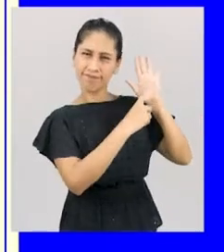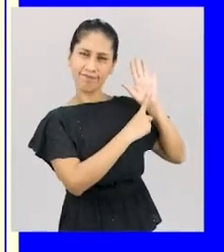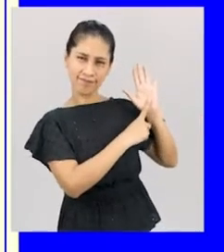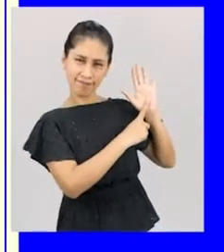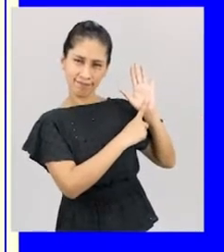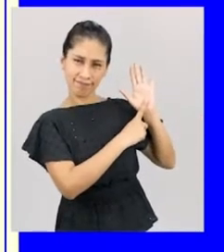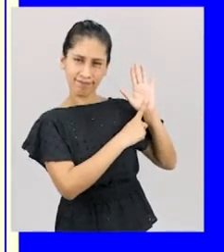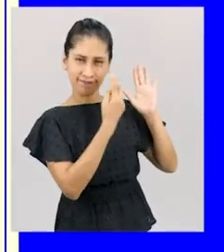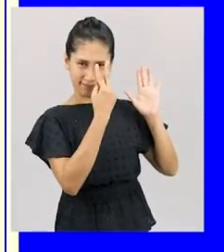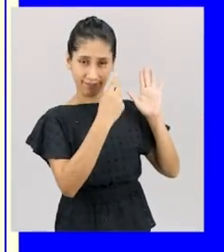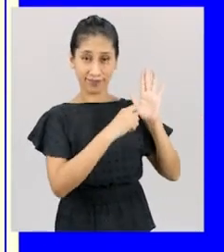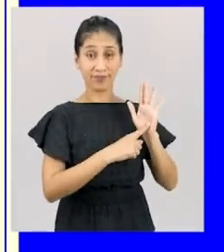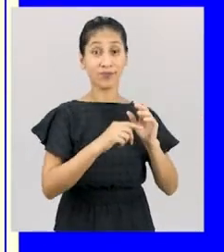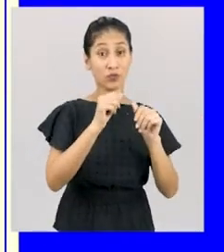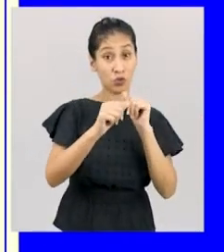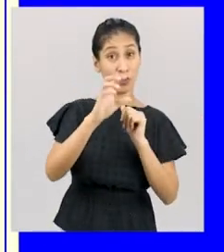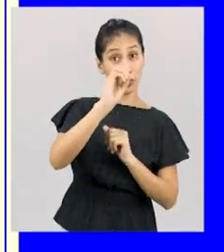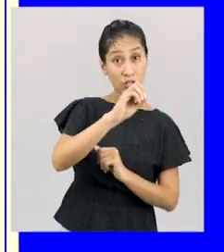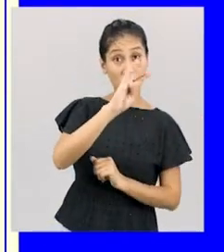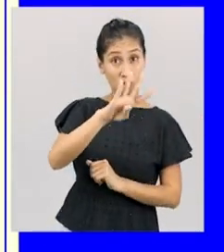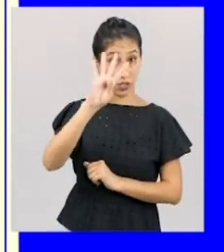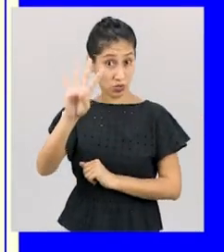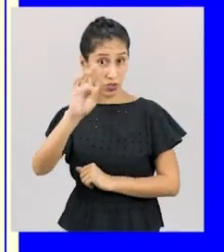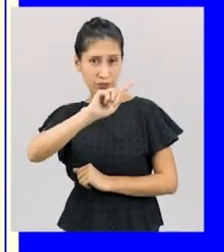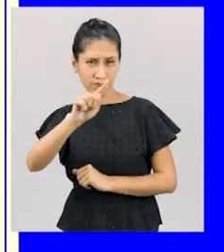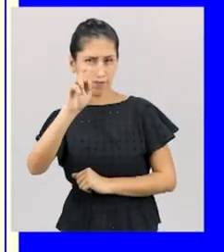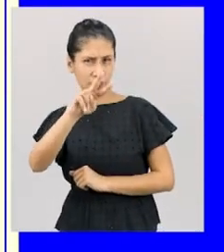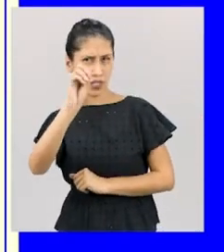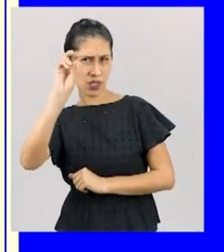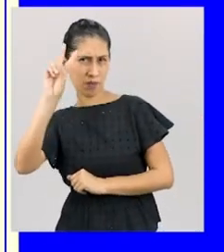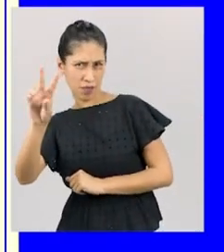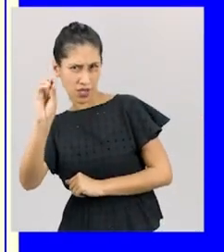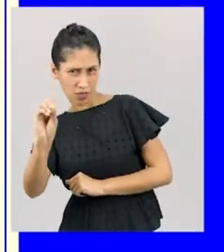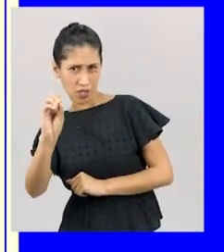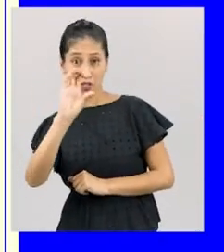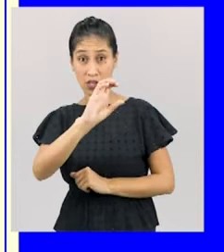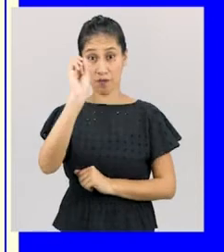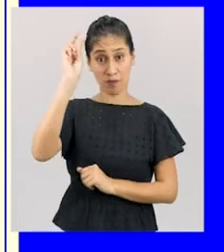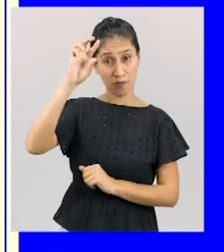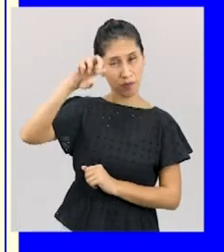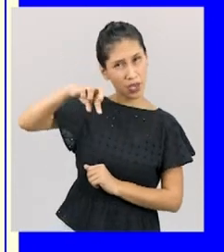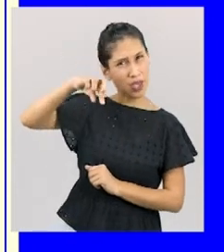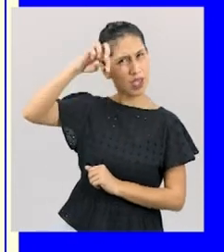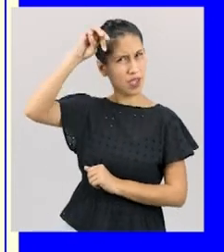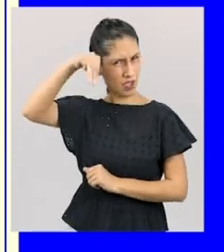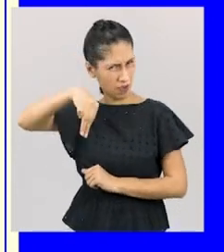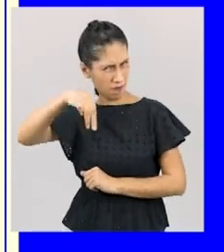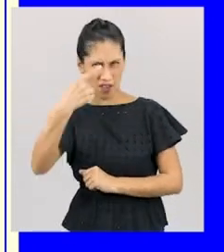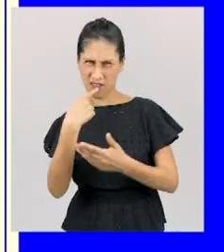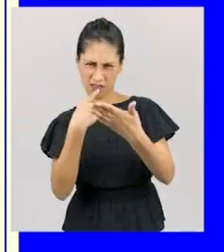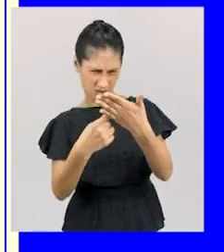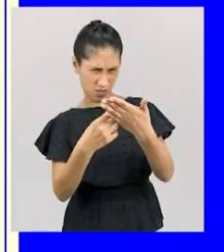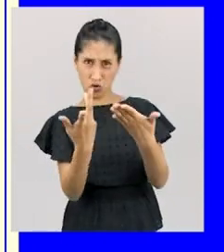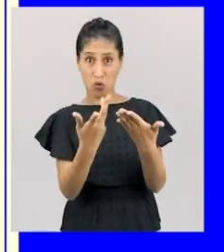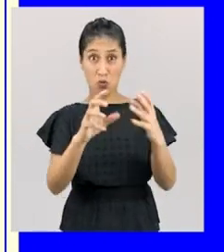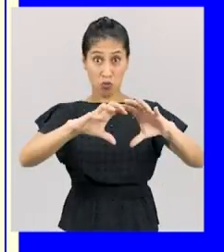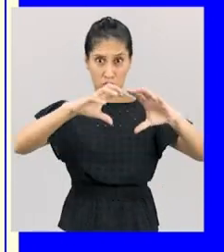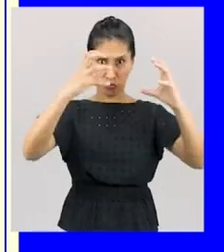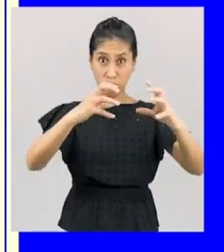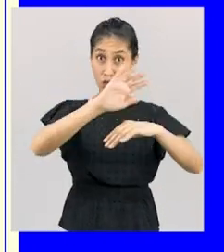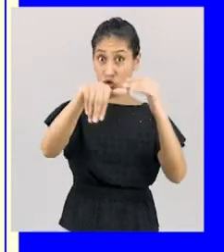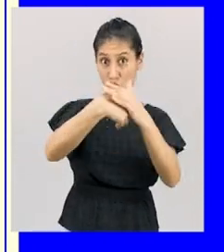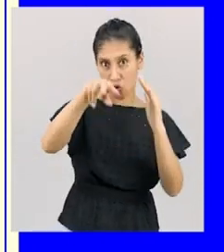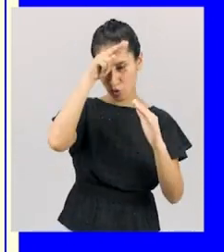el Decreto Supremo número 044-2020 de la Presidencia del Consejo de Ministros, que declara estado de